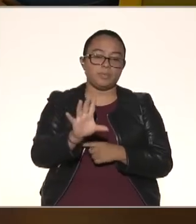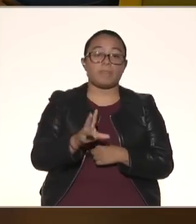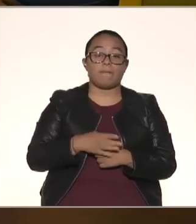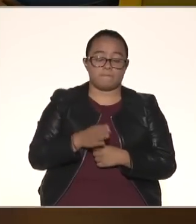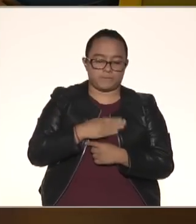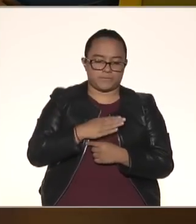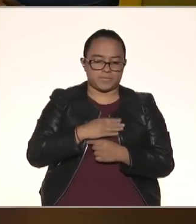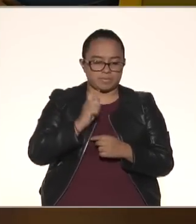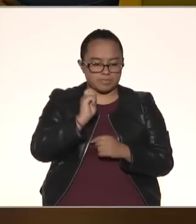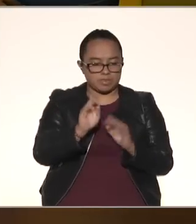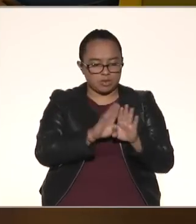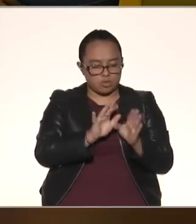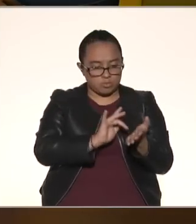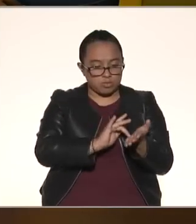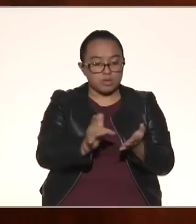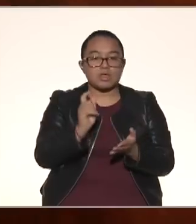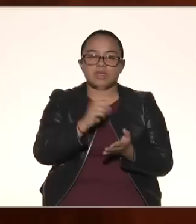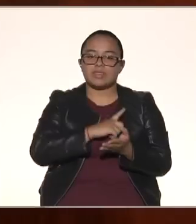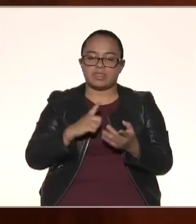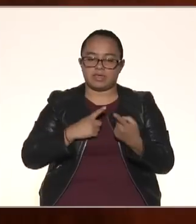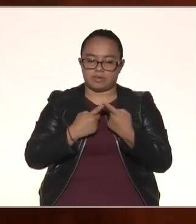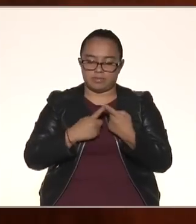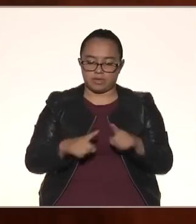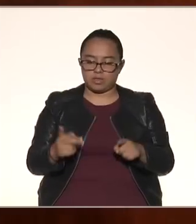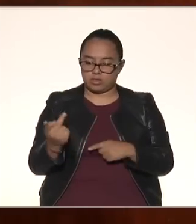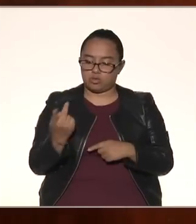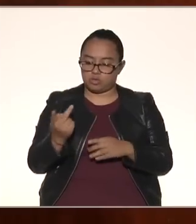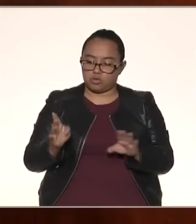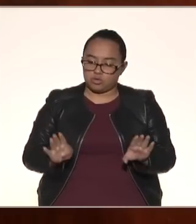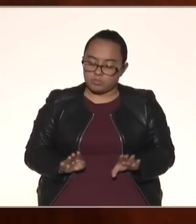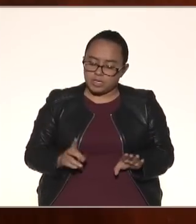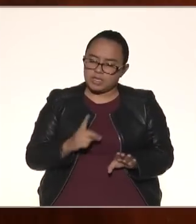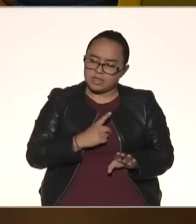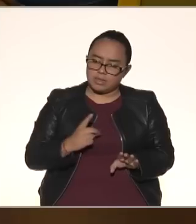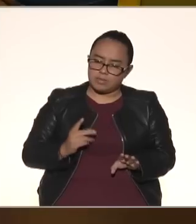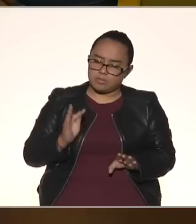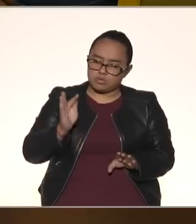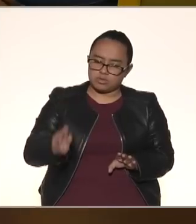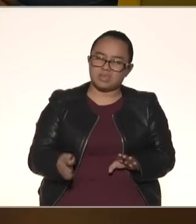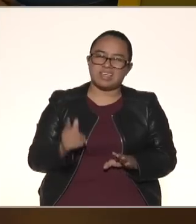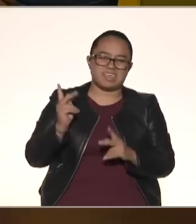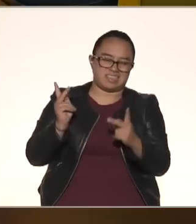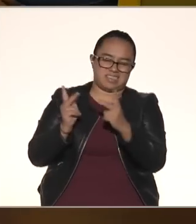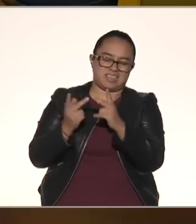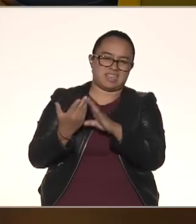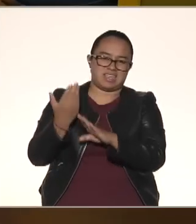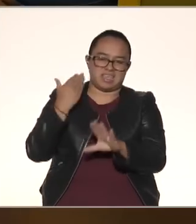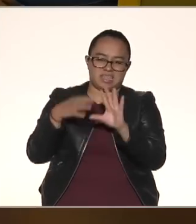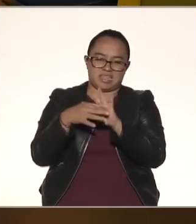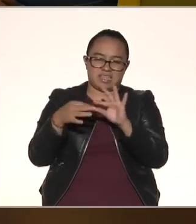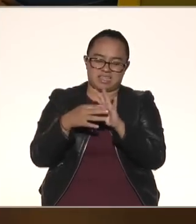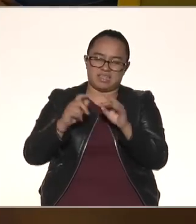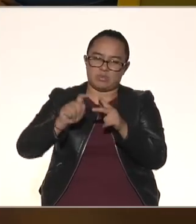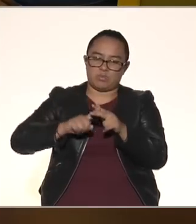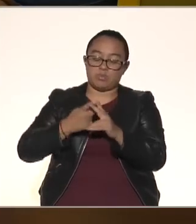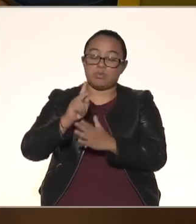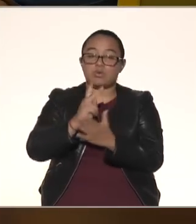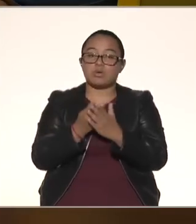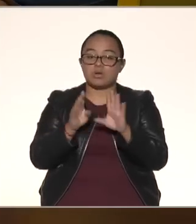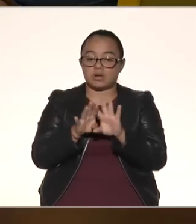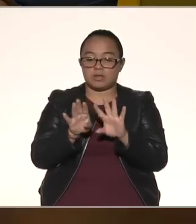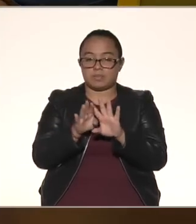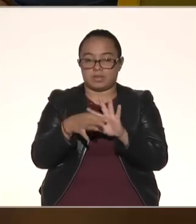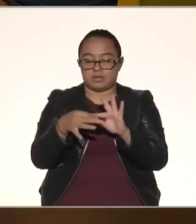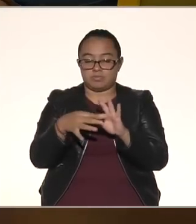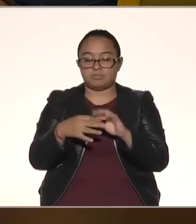bien la generosidad es reconocer la diferencia de la pareja y aceptarla, coincidiendo un poco con lo que se hablaba al inicio del programa. Ya por